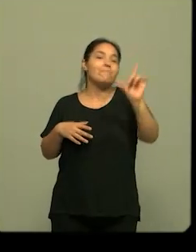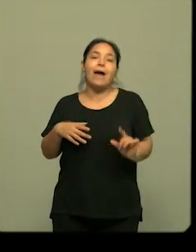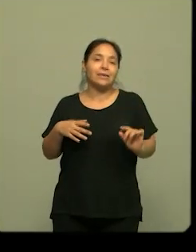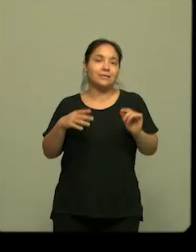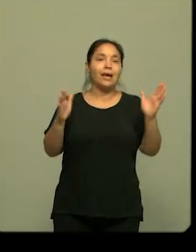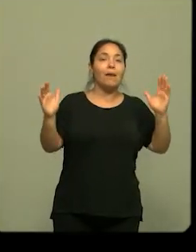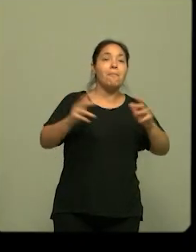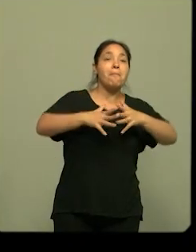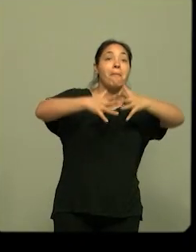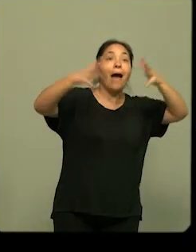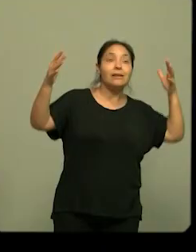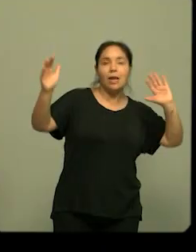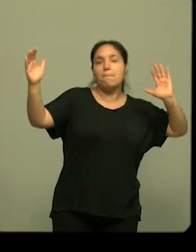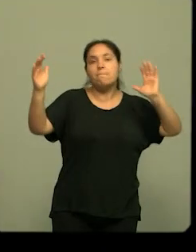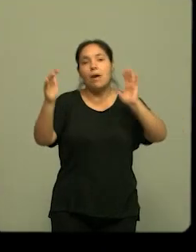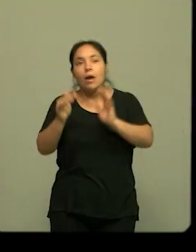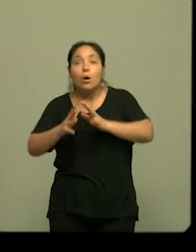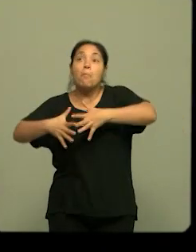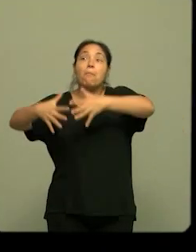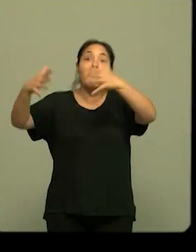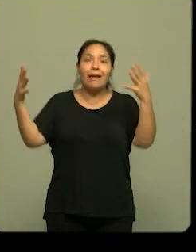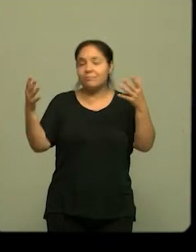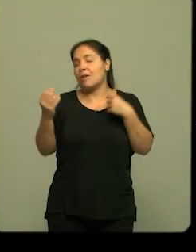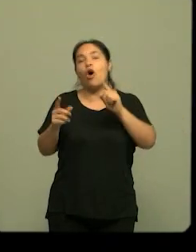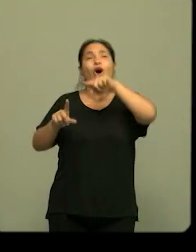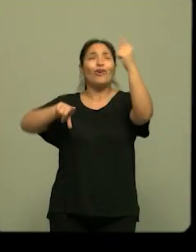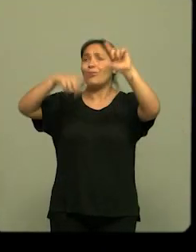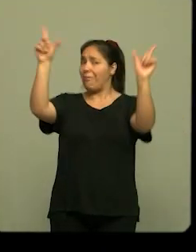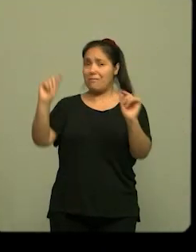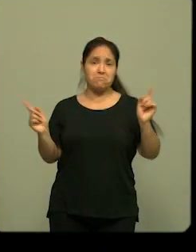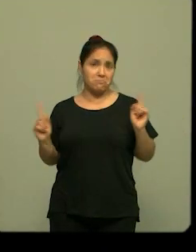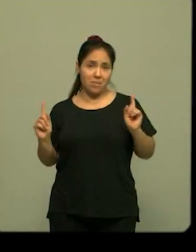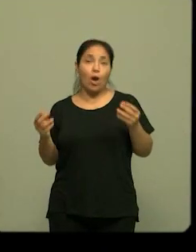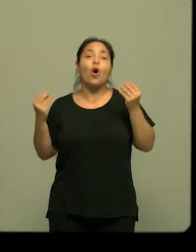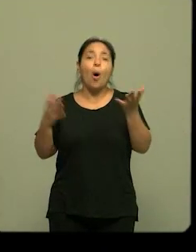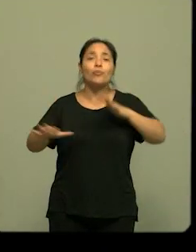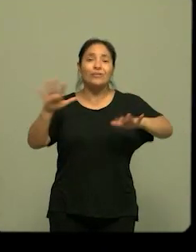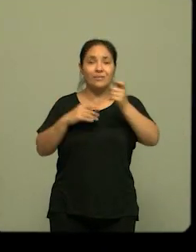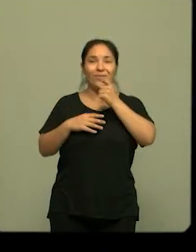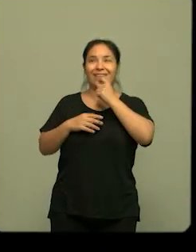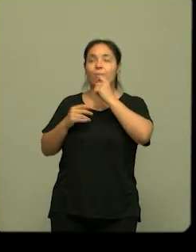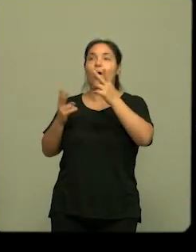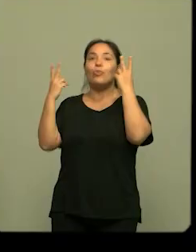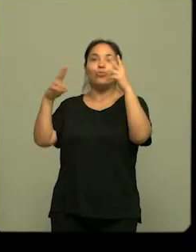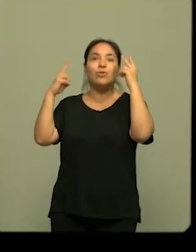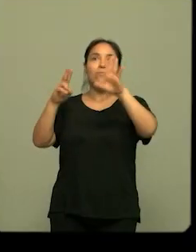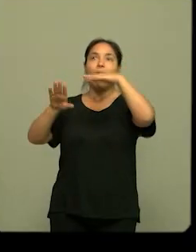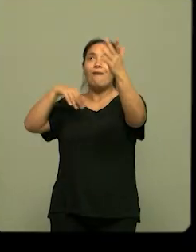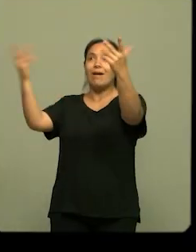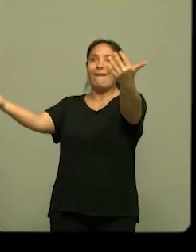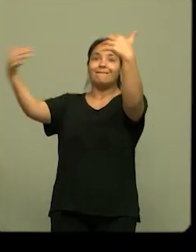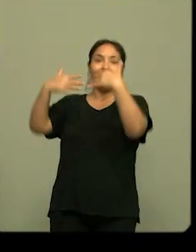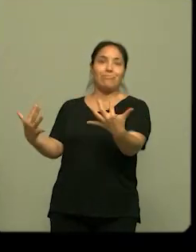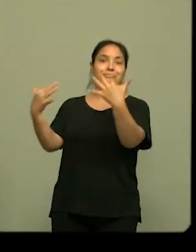otras partes del mundo. ¿Cómo se hace para traccionar cuando se puede el turismo internacional y cuando no se puede hacerlo